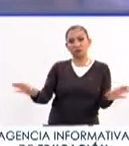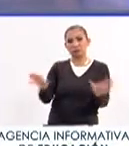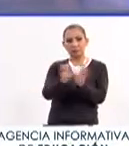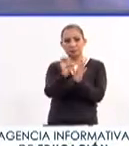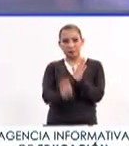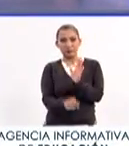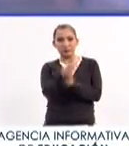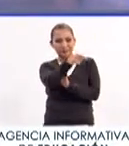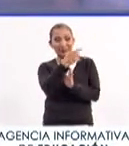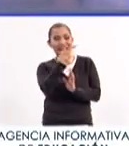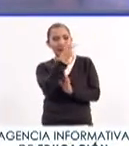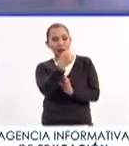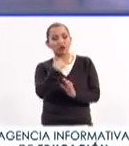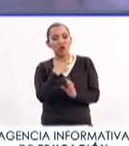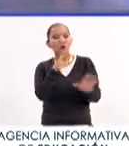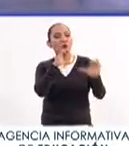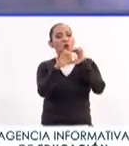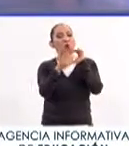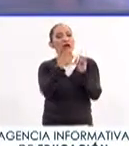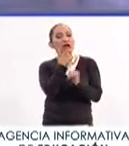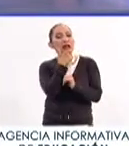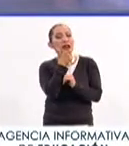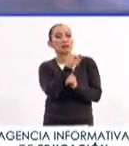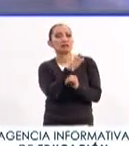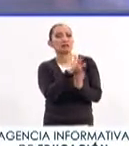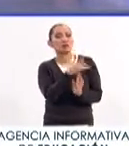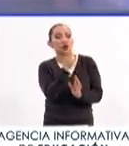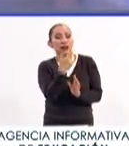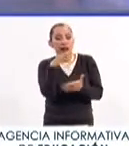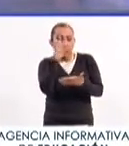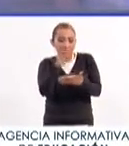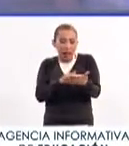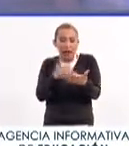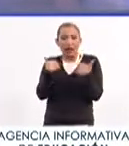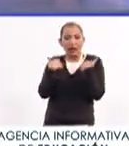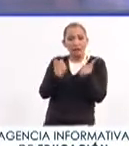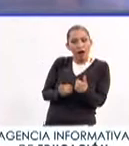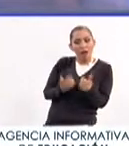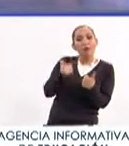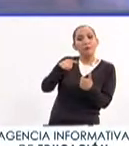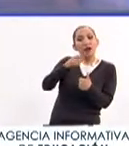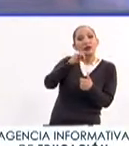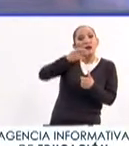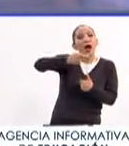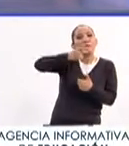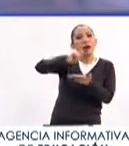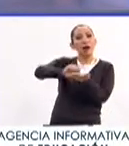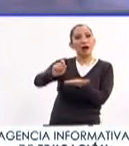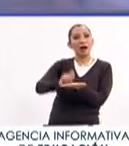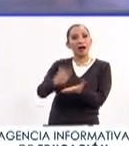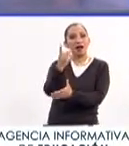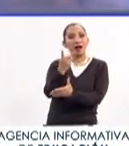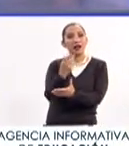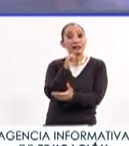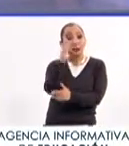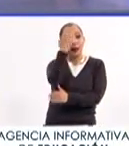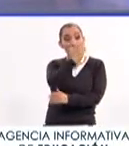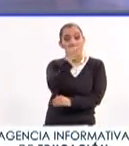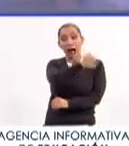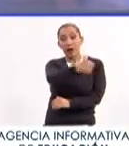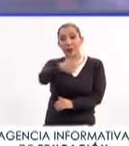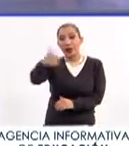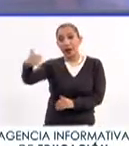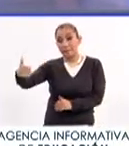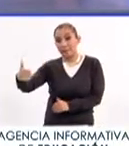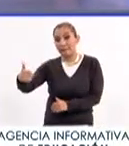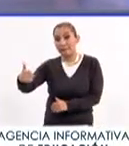decir, cuando uno dice que se comunica en inglés, pues es porque lee, comprende, pero también también habla o escribe y se pueden evaluar cada una de